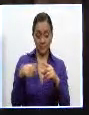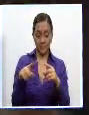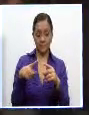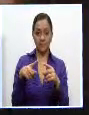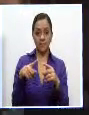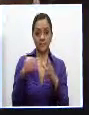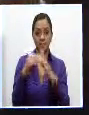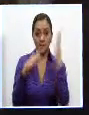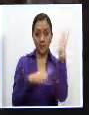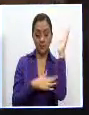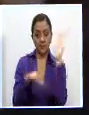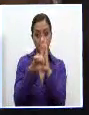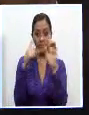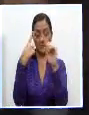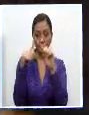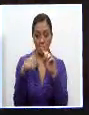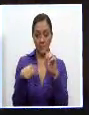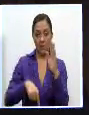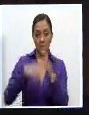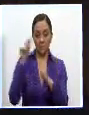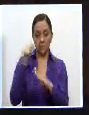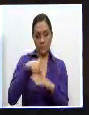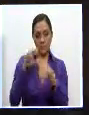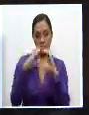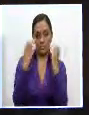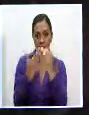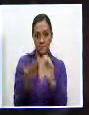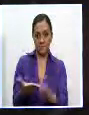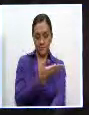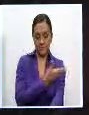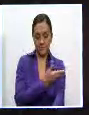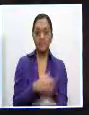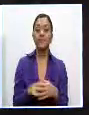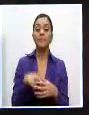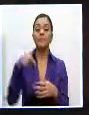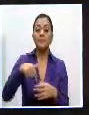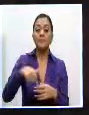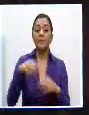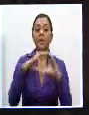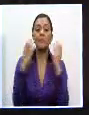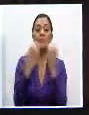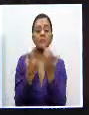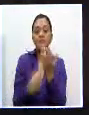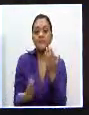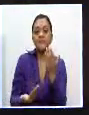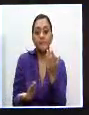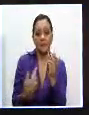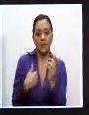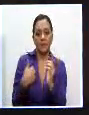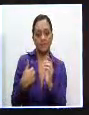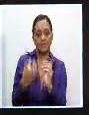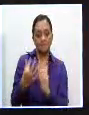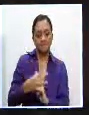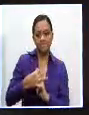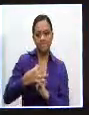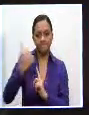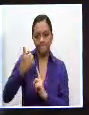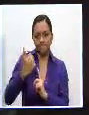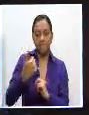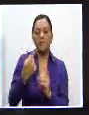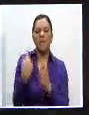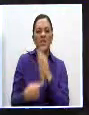y proyectos de ley que hemos aprobado o estamos tratando en la comisión esta comisión tiene la exclusiva competencia sobre